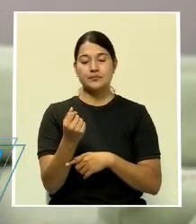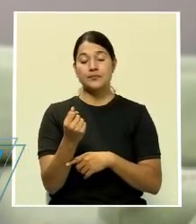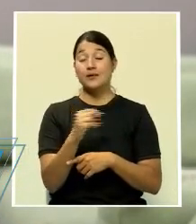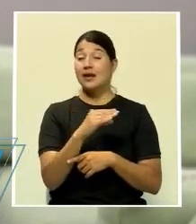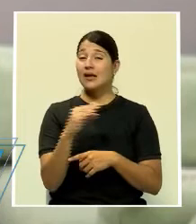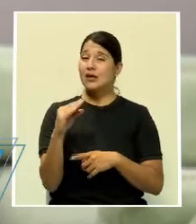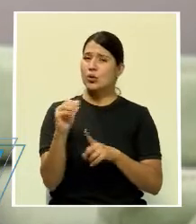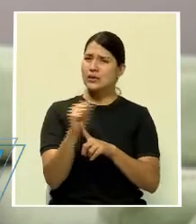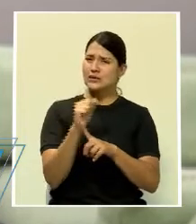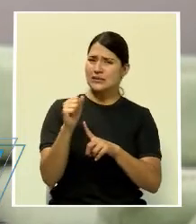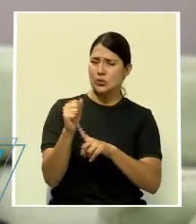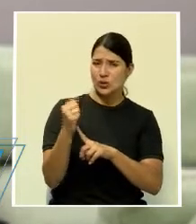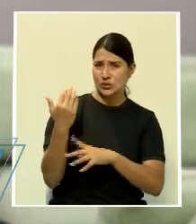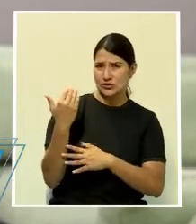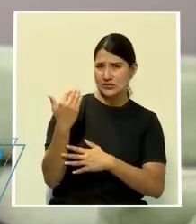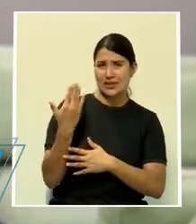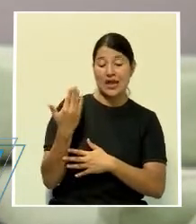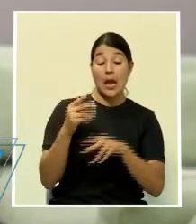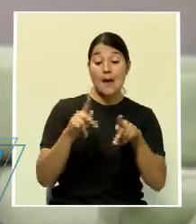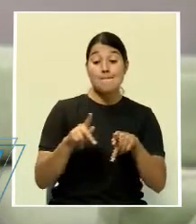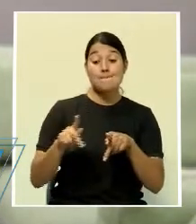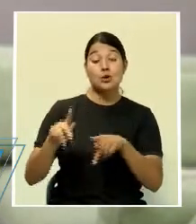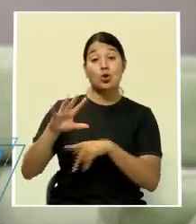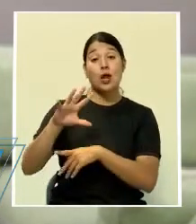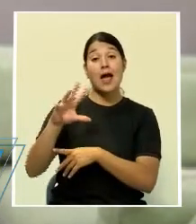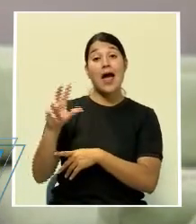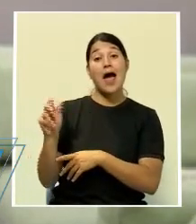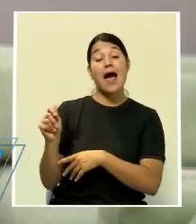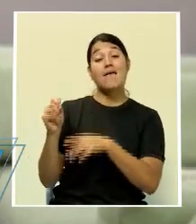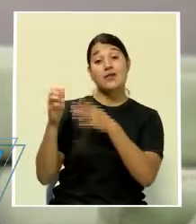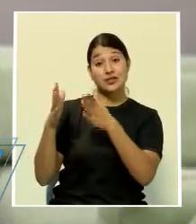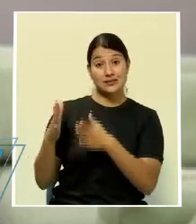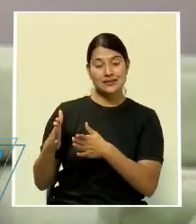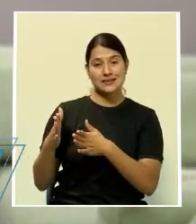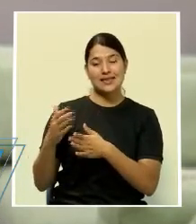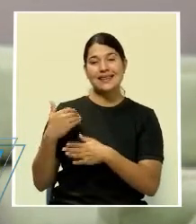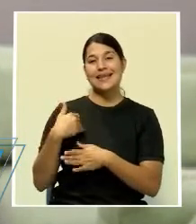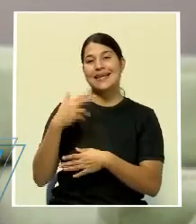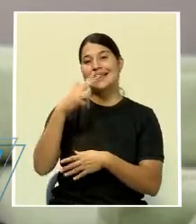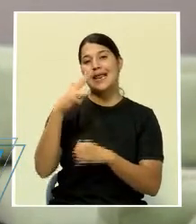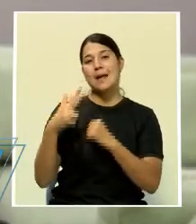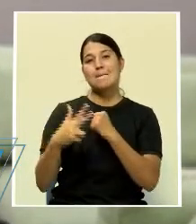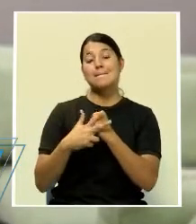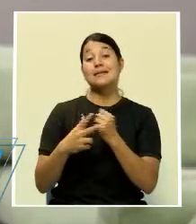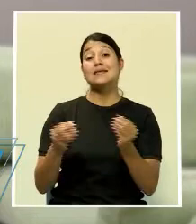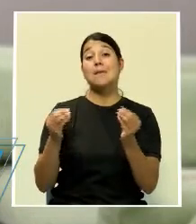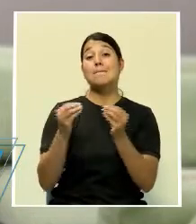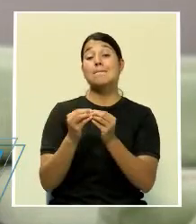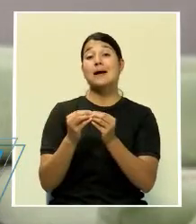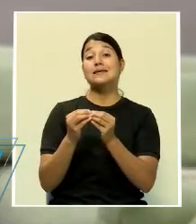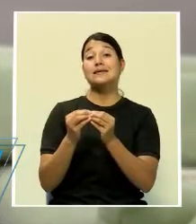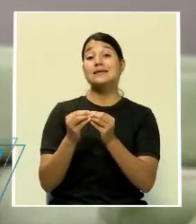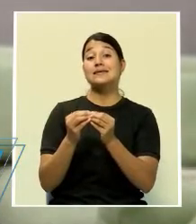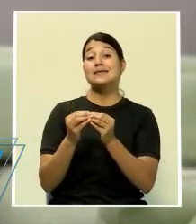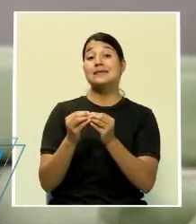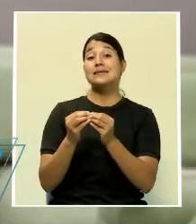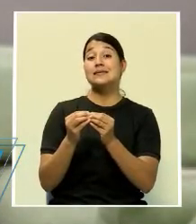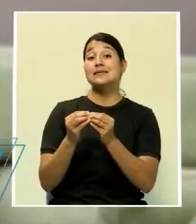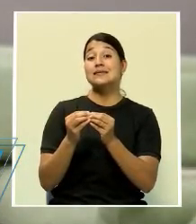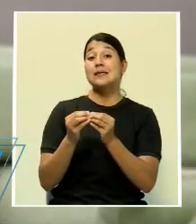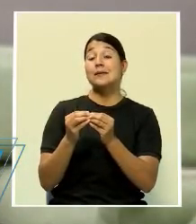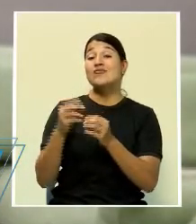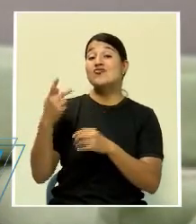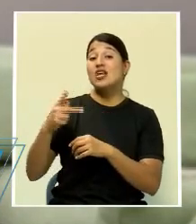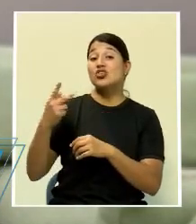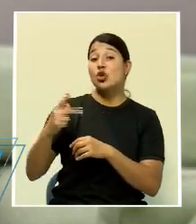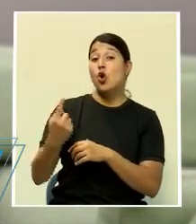muy recientemente, que es que las personas afroamericanas tienen 3 veces más chances de ser asesinadas por un cuerpo